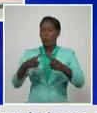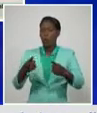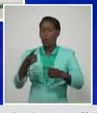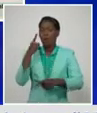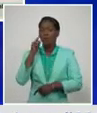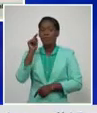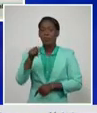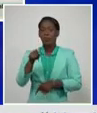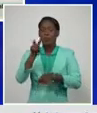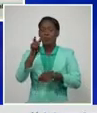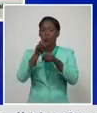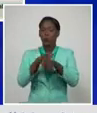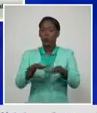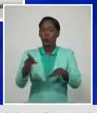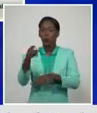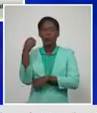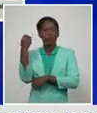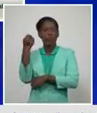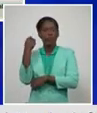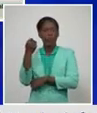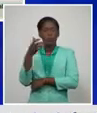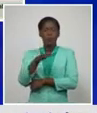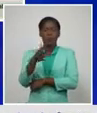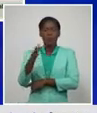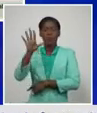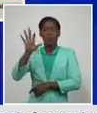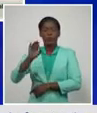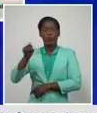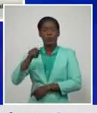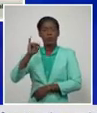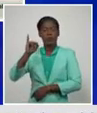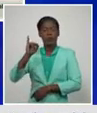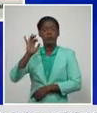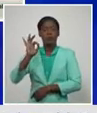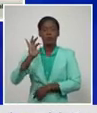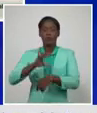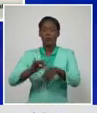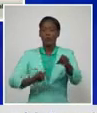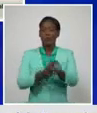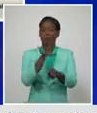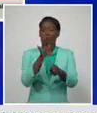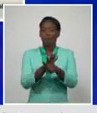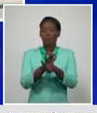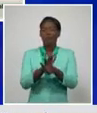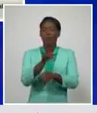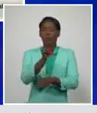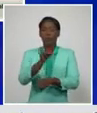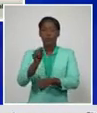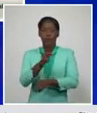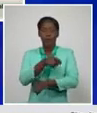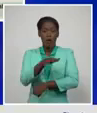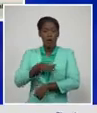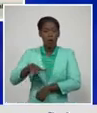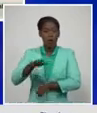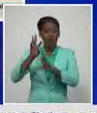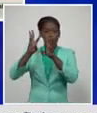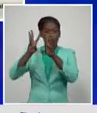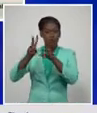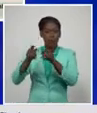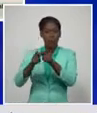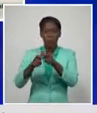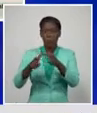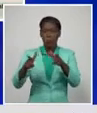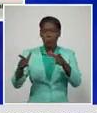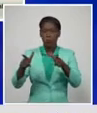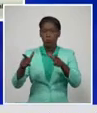el 50,6% de la incidencia por COVID-19 durante los últimos 15 días.